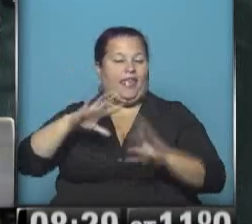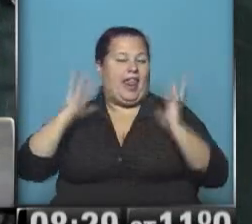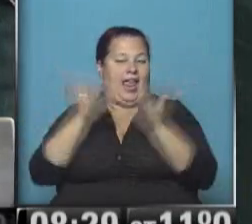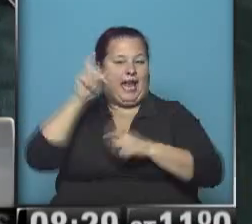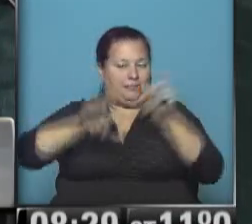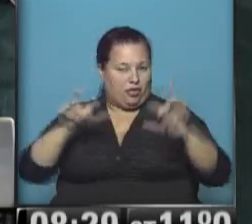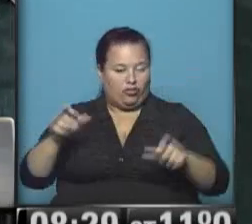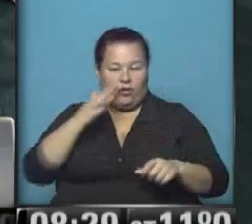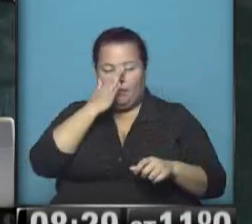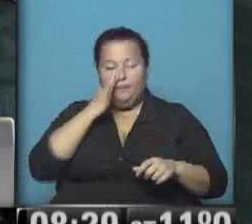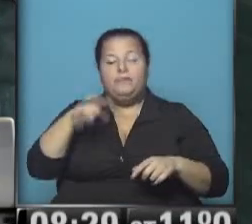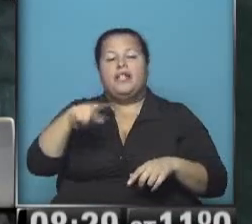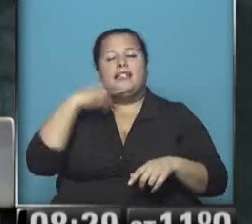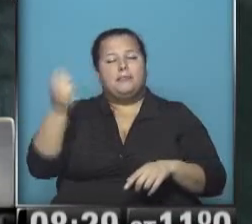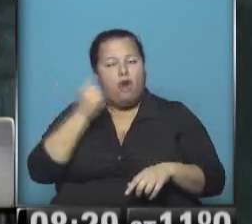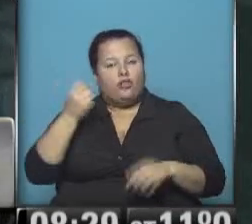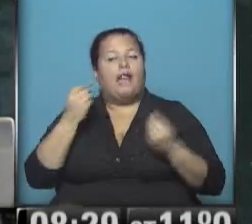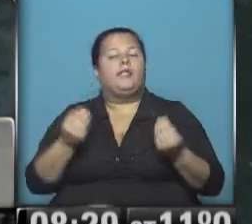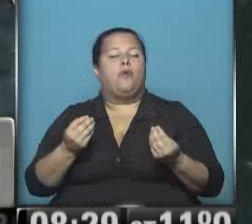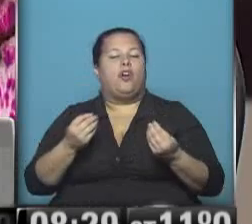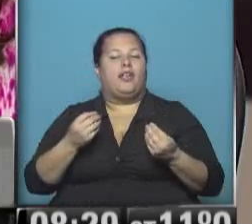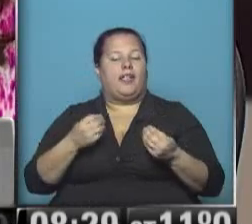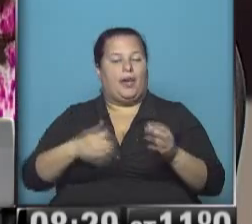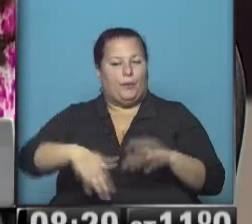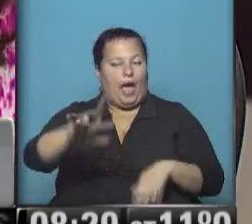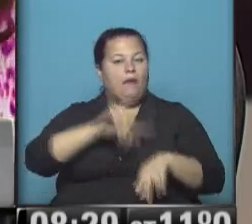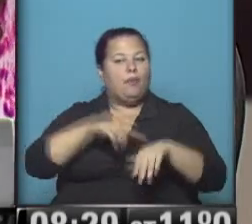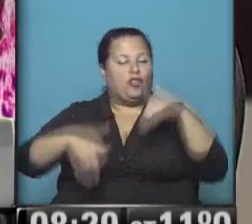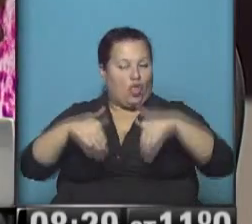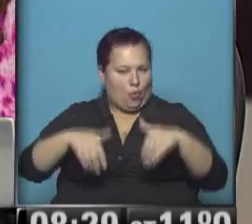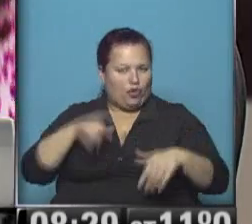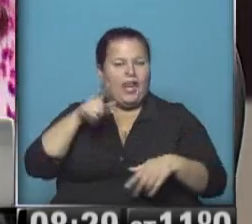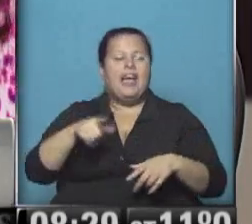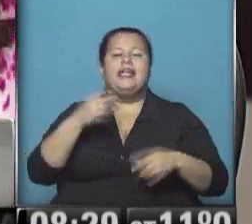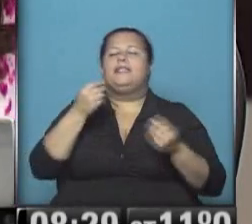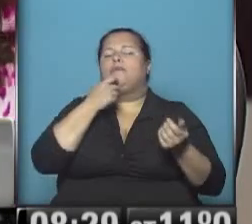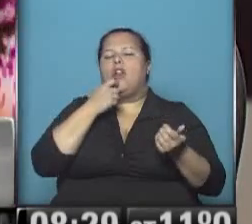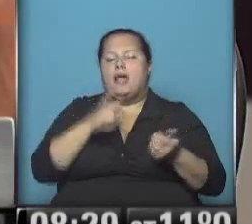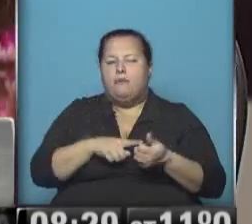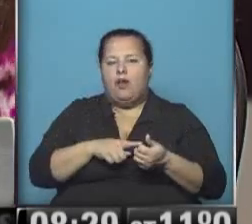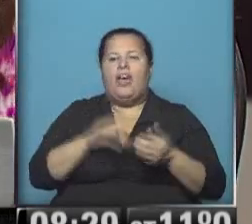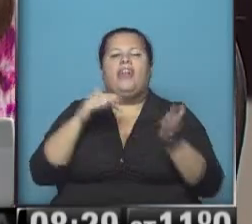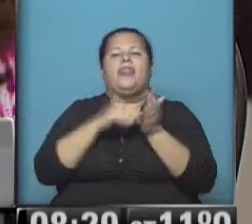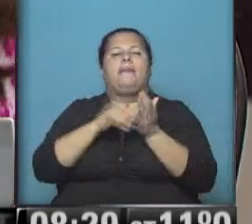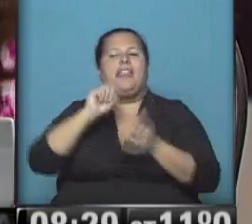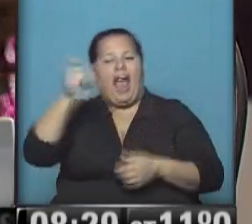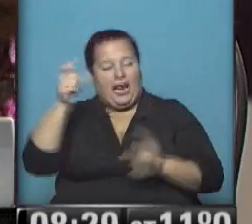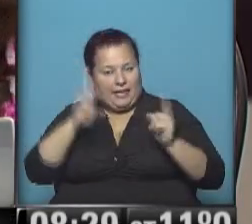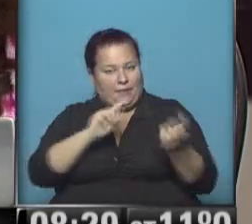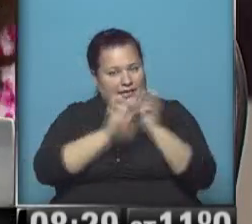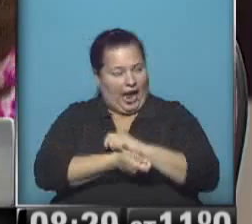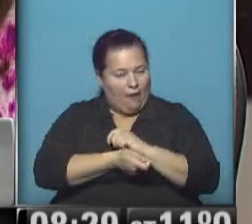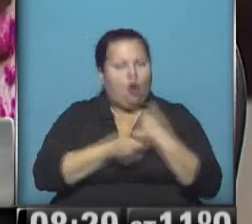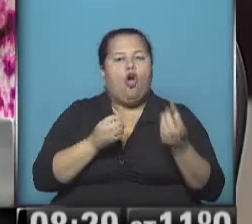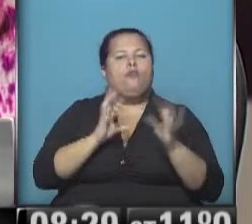digo eso es importante tener en cuenta que viene un proceso de elecciones esa carta orgánica por ejemplo depende de quién gane también pues se puede modificar